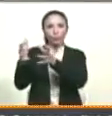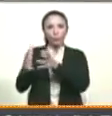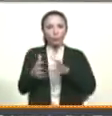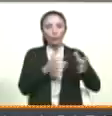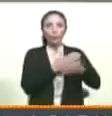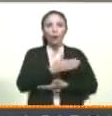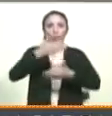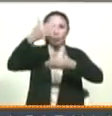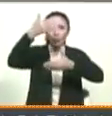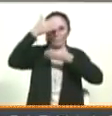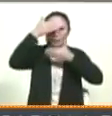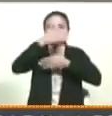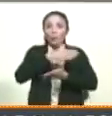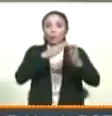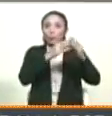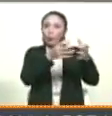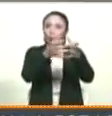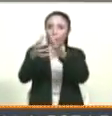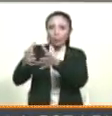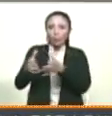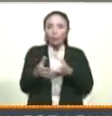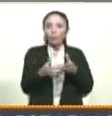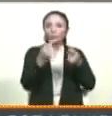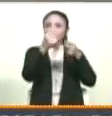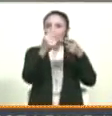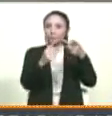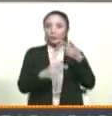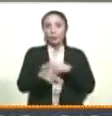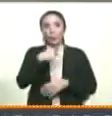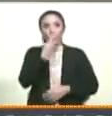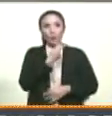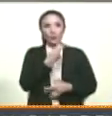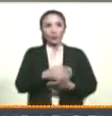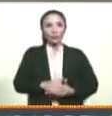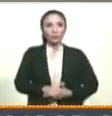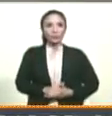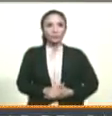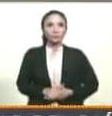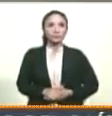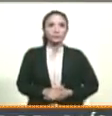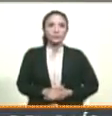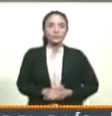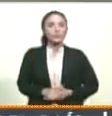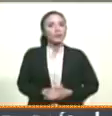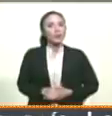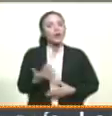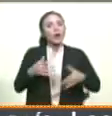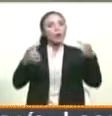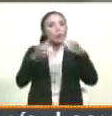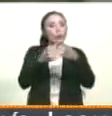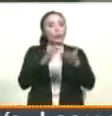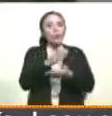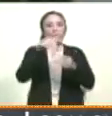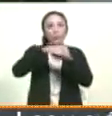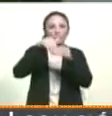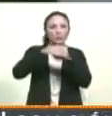Tupamaro, al Partido Patria para Todos, al Movimiento Electoral del Pueblo,